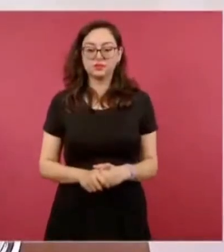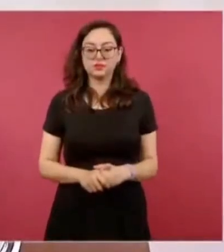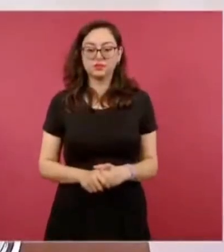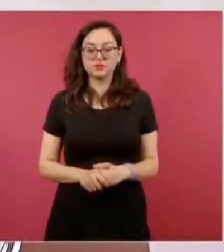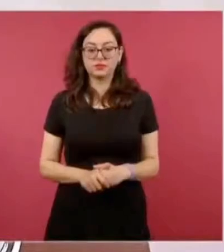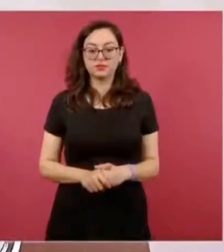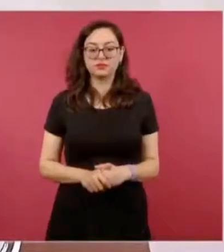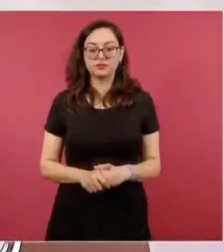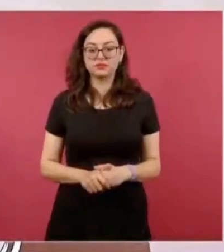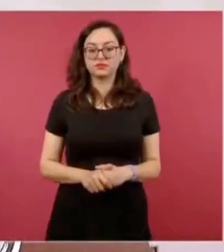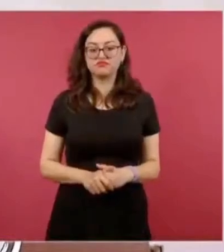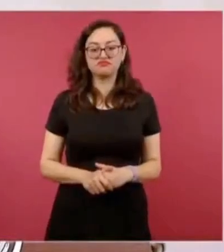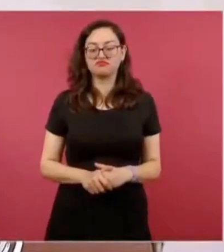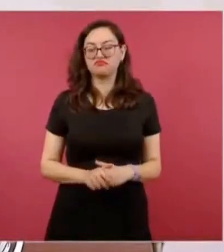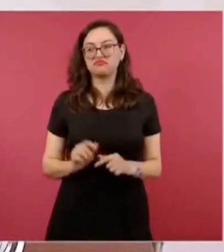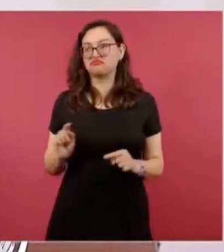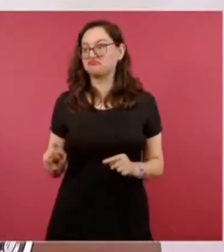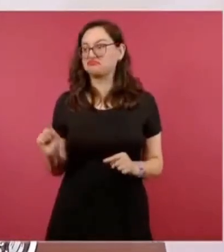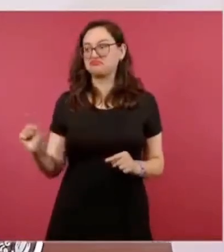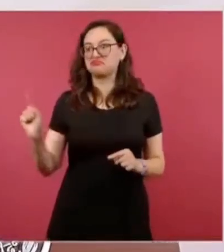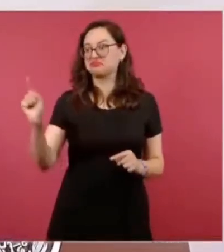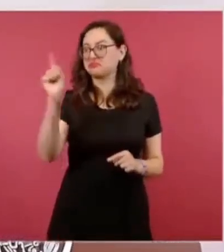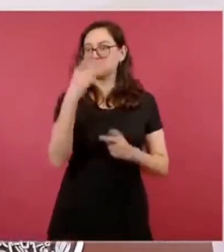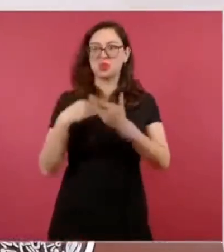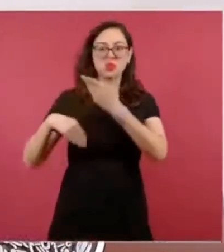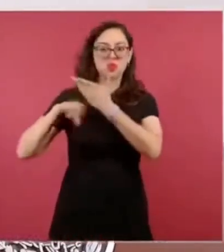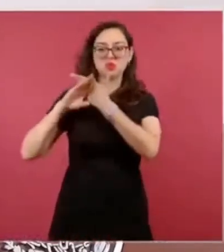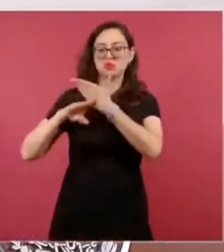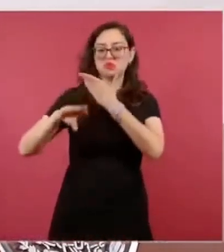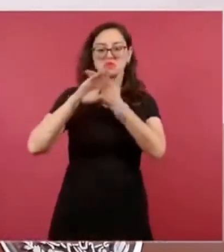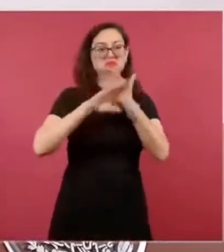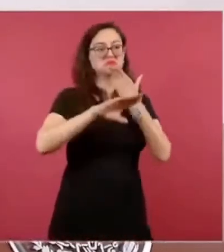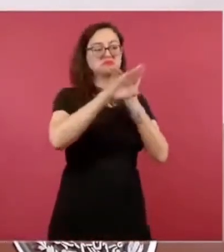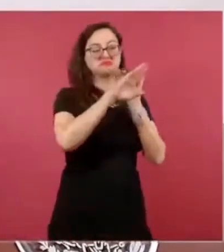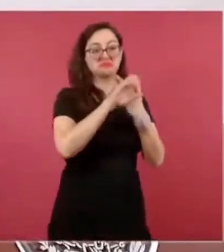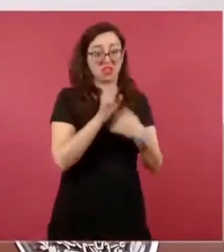Y casi todos, pero estos dos.